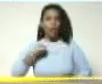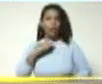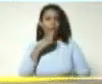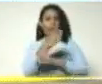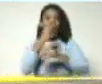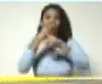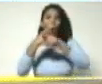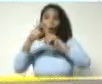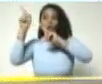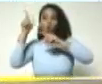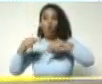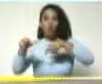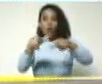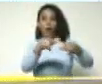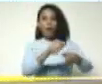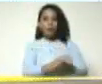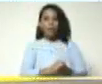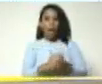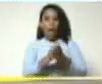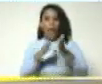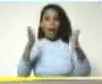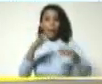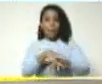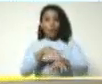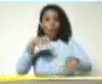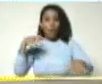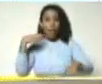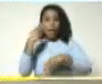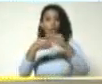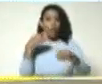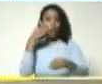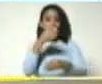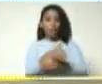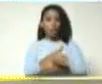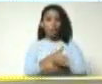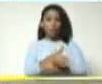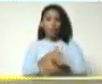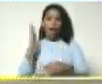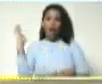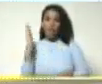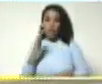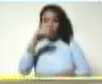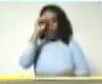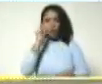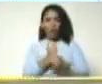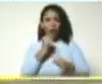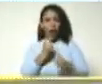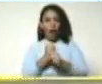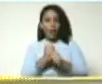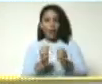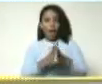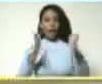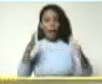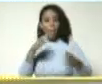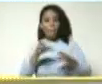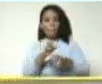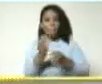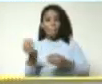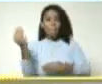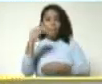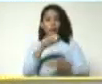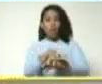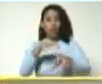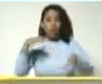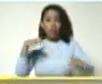otros lugares la gran mayoría ha regresado ya han regresado a trabajar y la gran mayoría que ha regresado